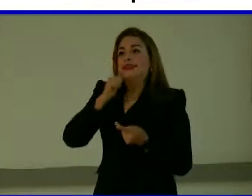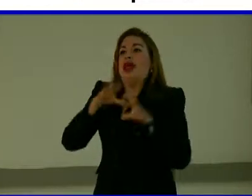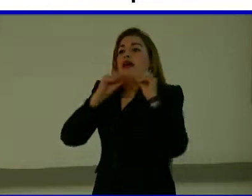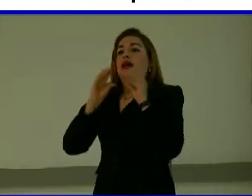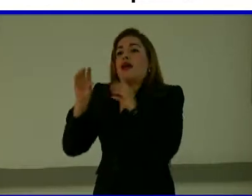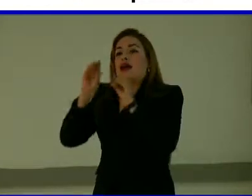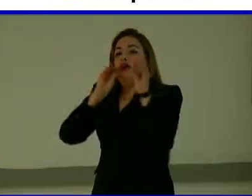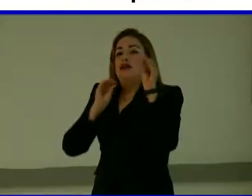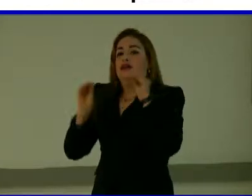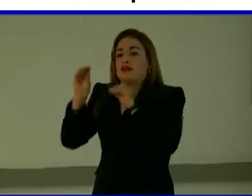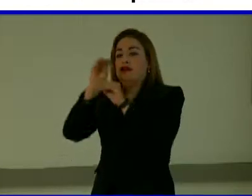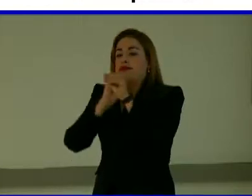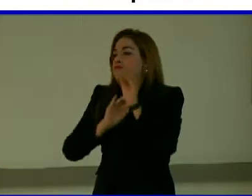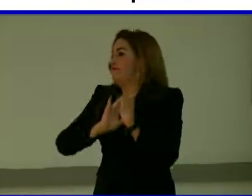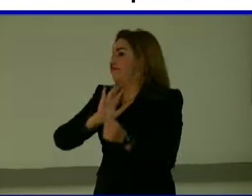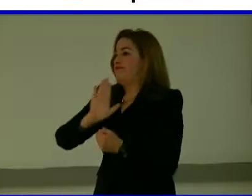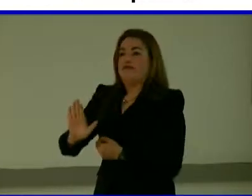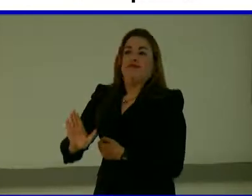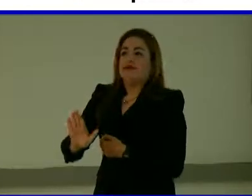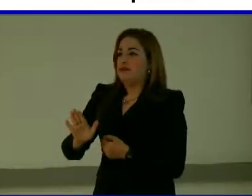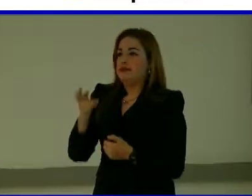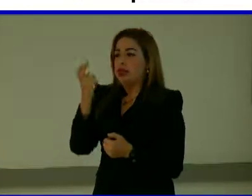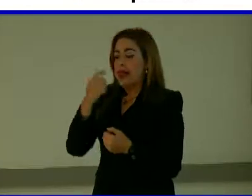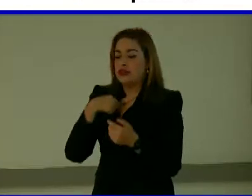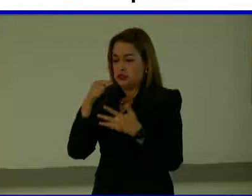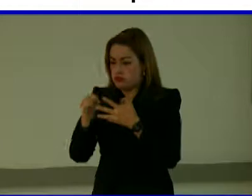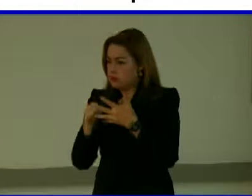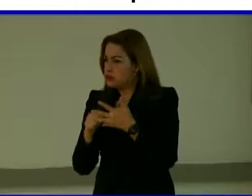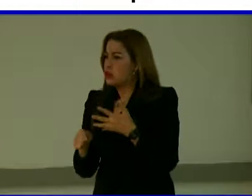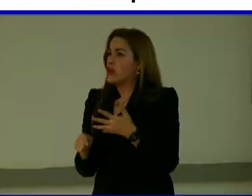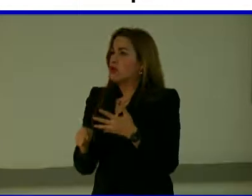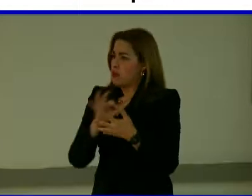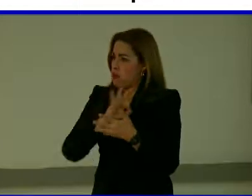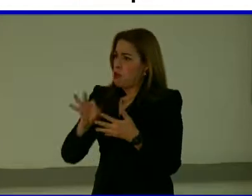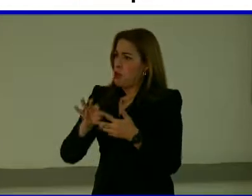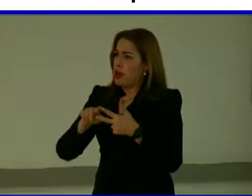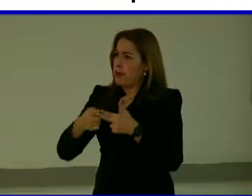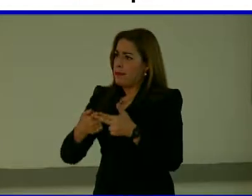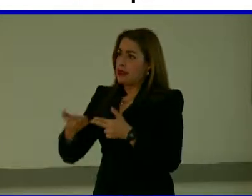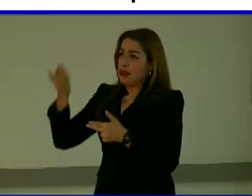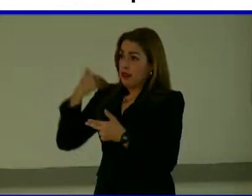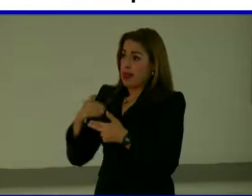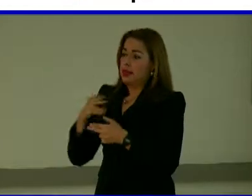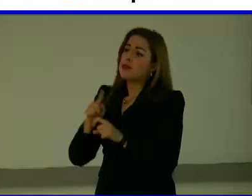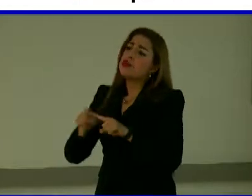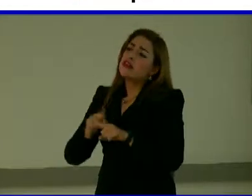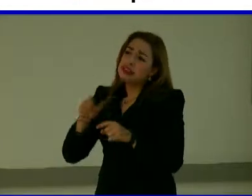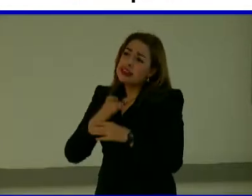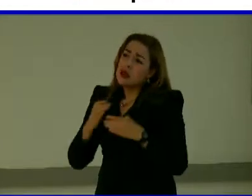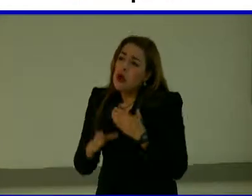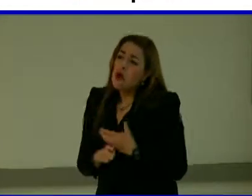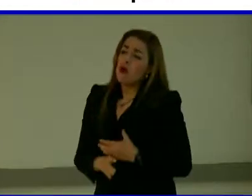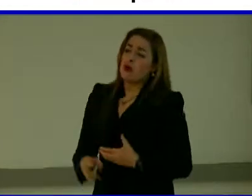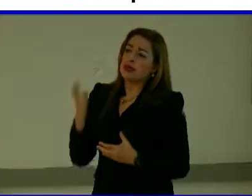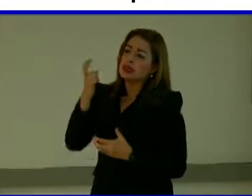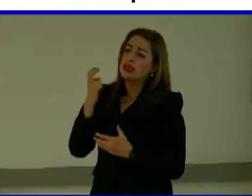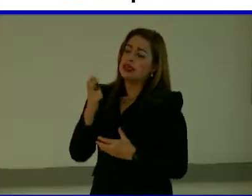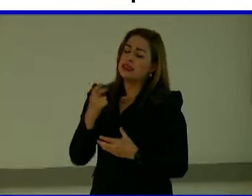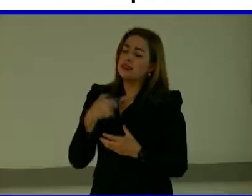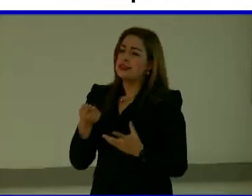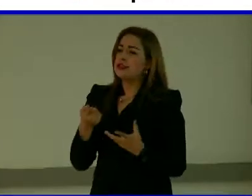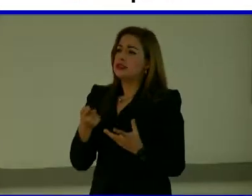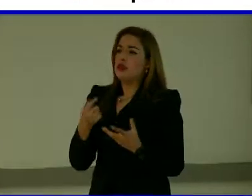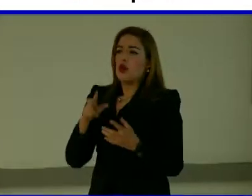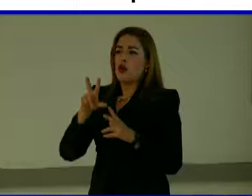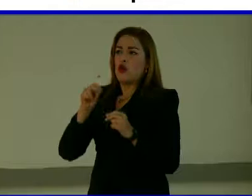estos síntomas pueden ser causados por una serie de cosas. Y estos síntomas no son síntomas